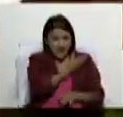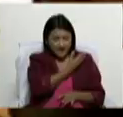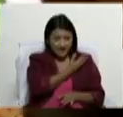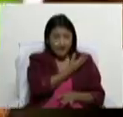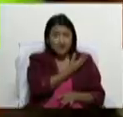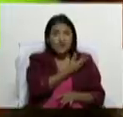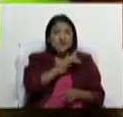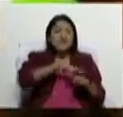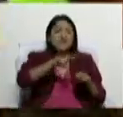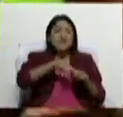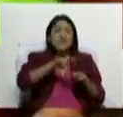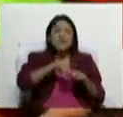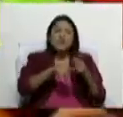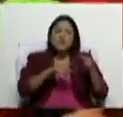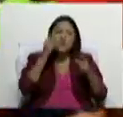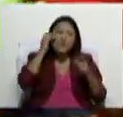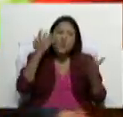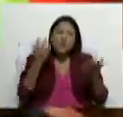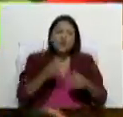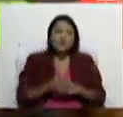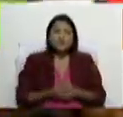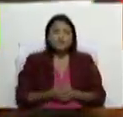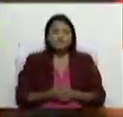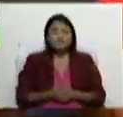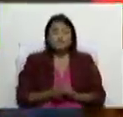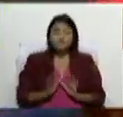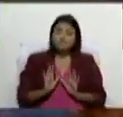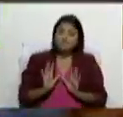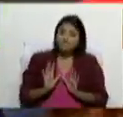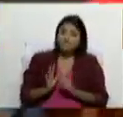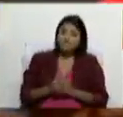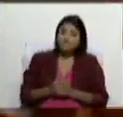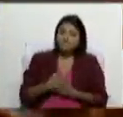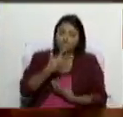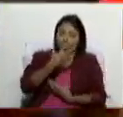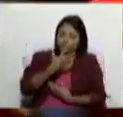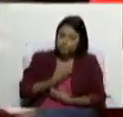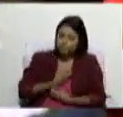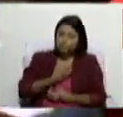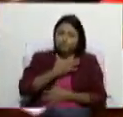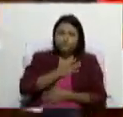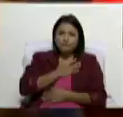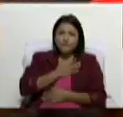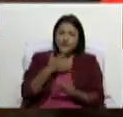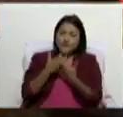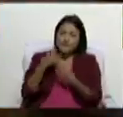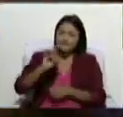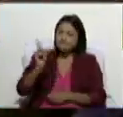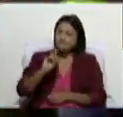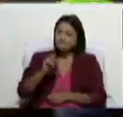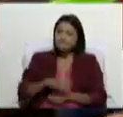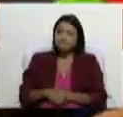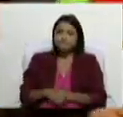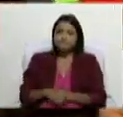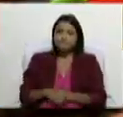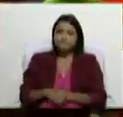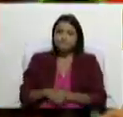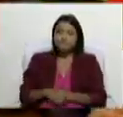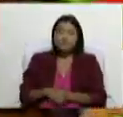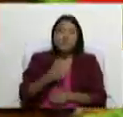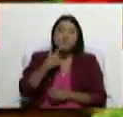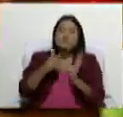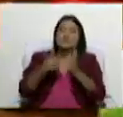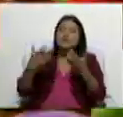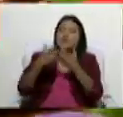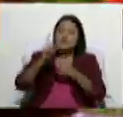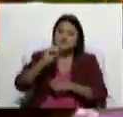niños. ¿Qué opinas acerca de eso? Bueno, lamentablemente no es una guerra. Ellos la quieren vender como una